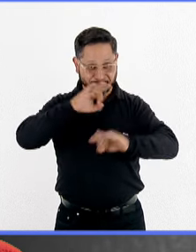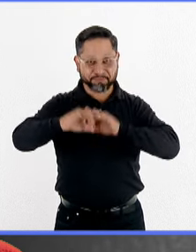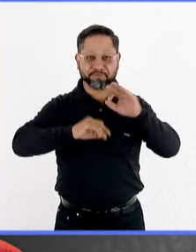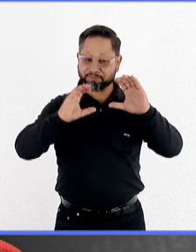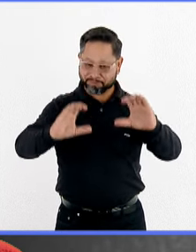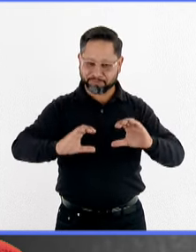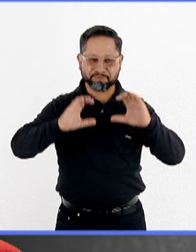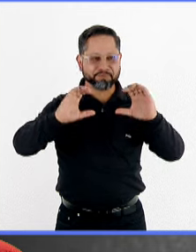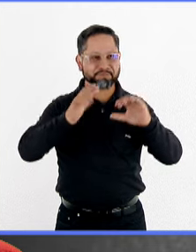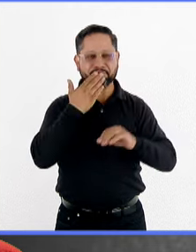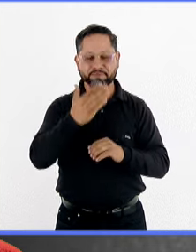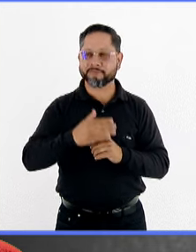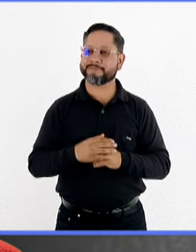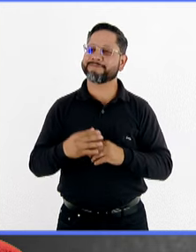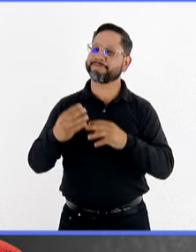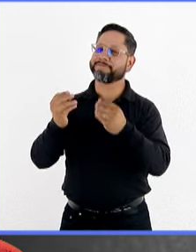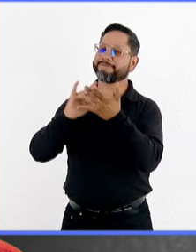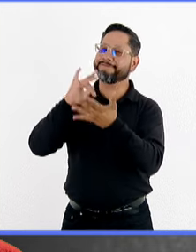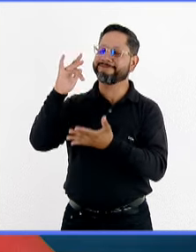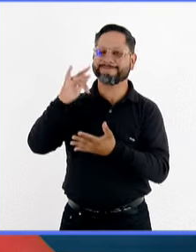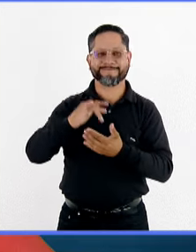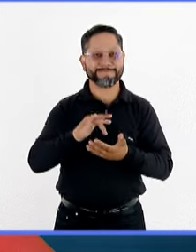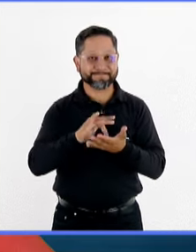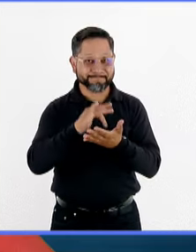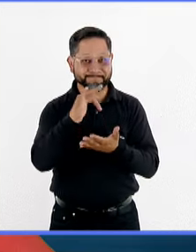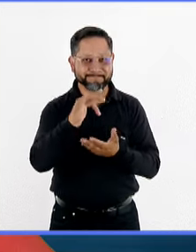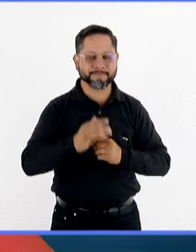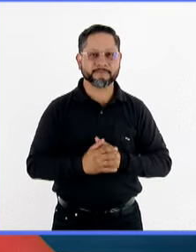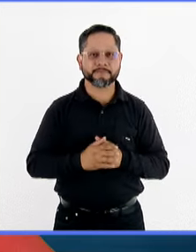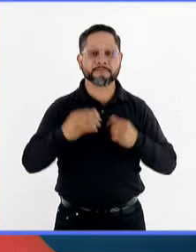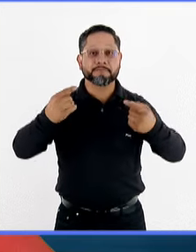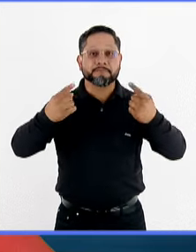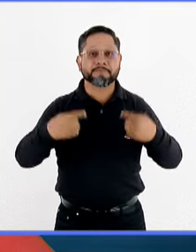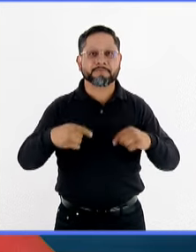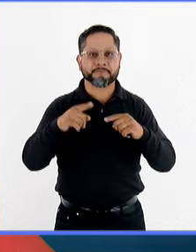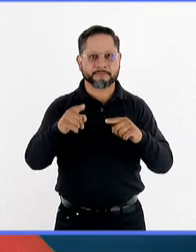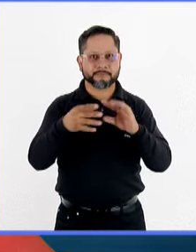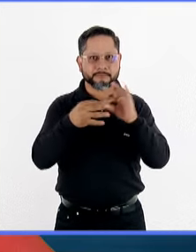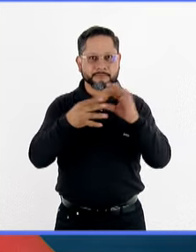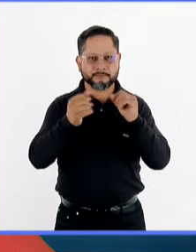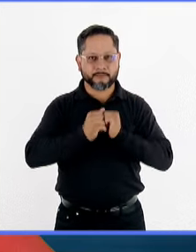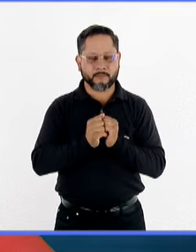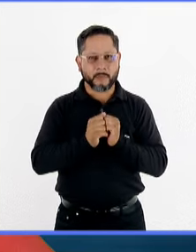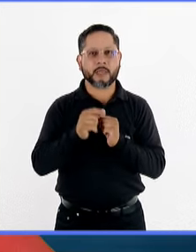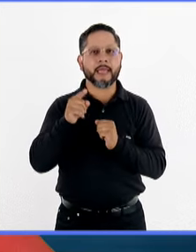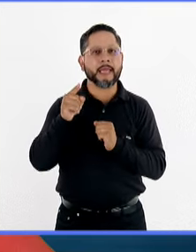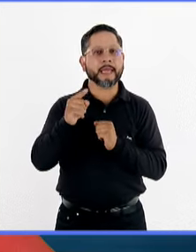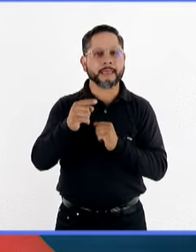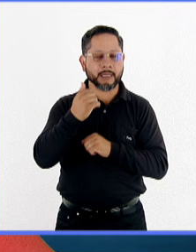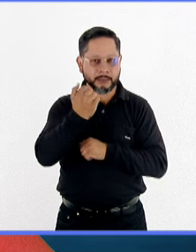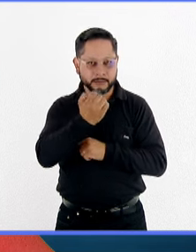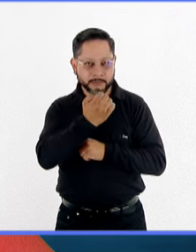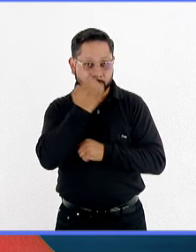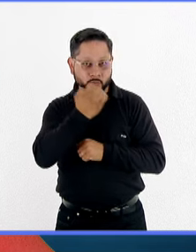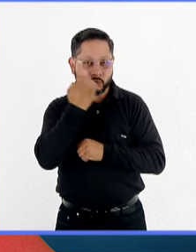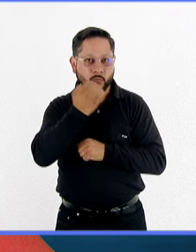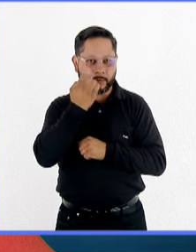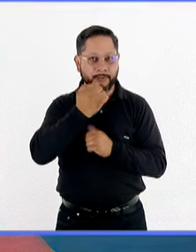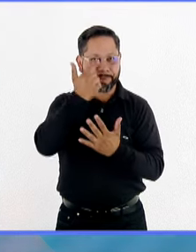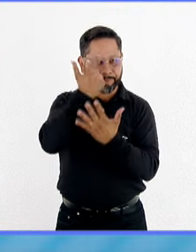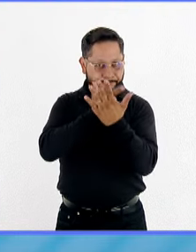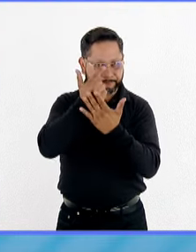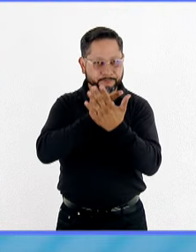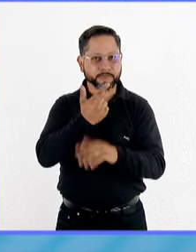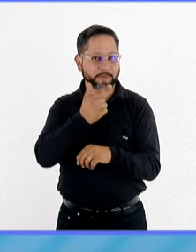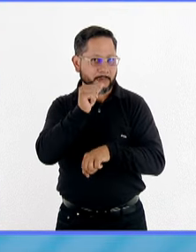hecho posible, doctor. Muchas gracias. Gracias, doctor. Y vamos con más información. La Facultad de Contaduría y Administración invita a sus